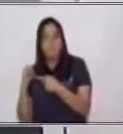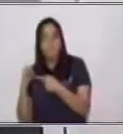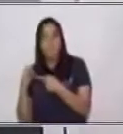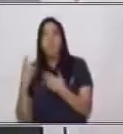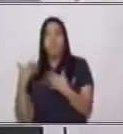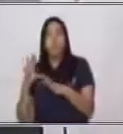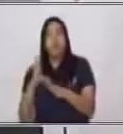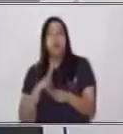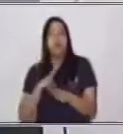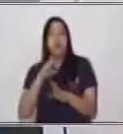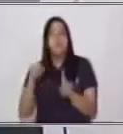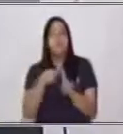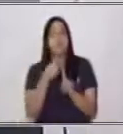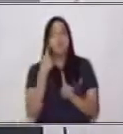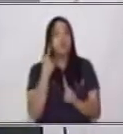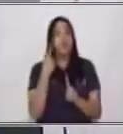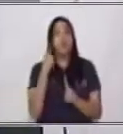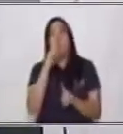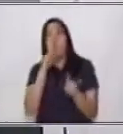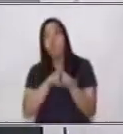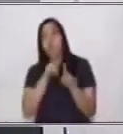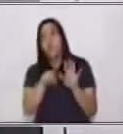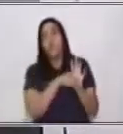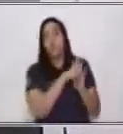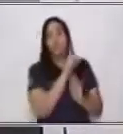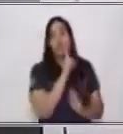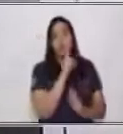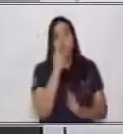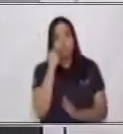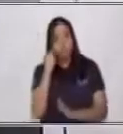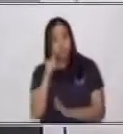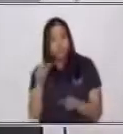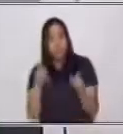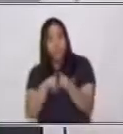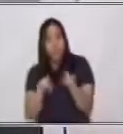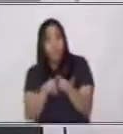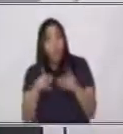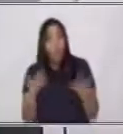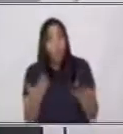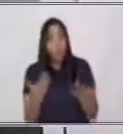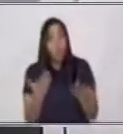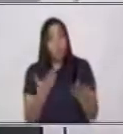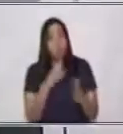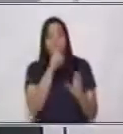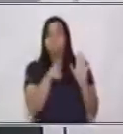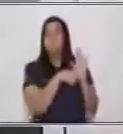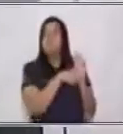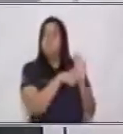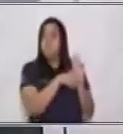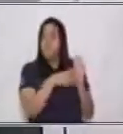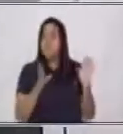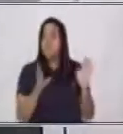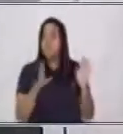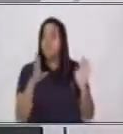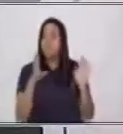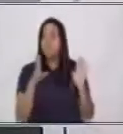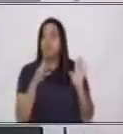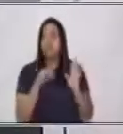menos 2. Y ese menos 2 lo voy a multiplicar por este renglón 1. Por eso es importante que esté esa posición 1